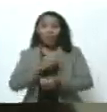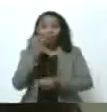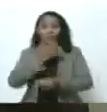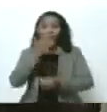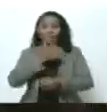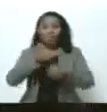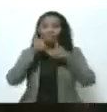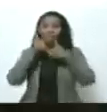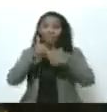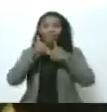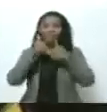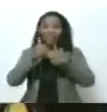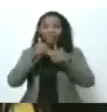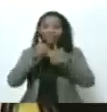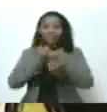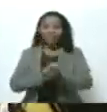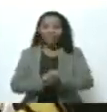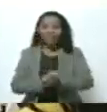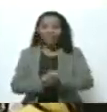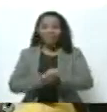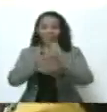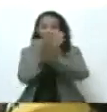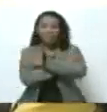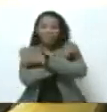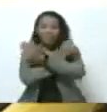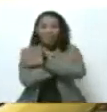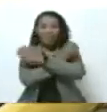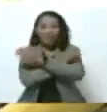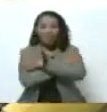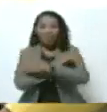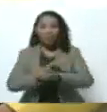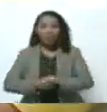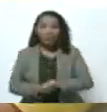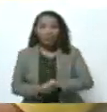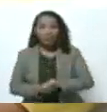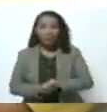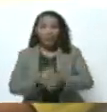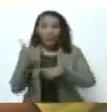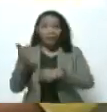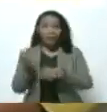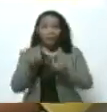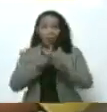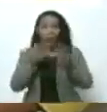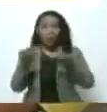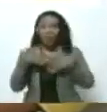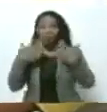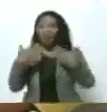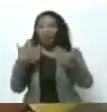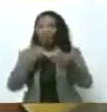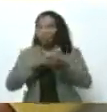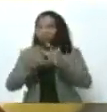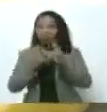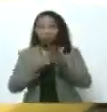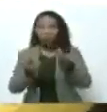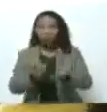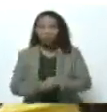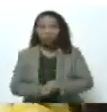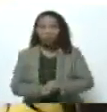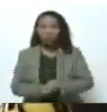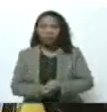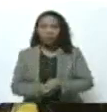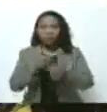Muy bien, muy bien. Felicitaciones. Ajá, ¿este cuento de qué es? Despertar de un